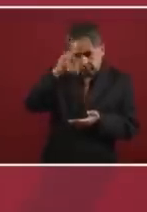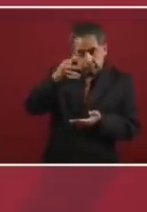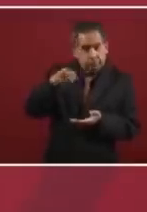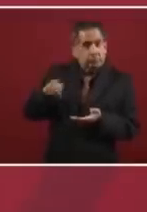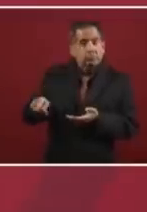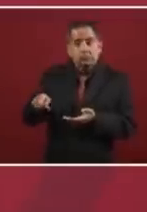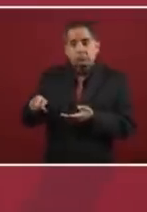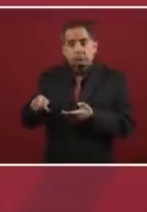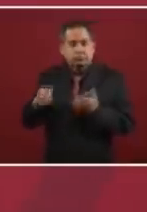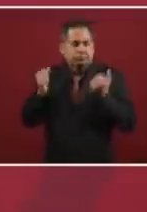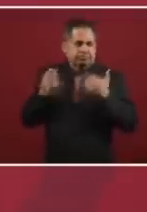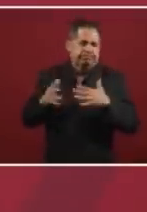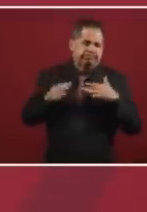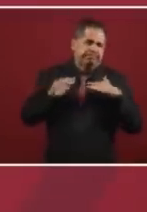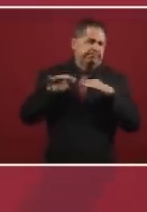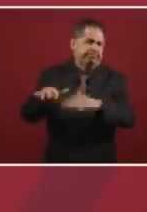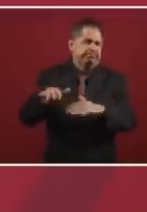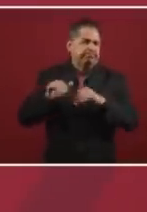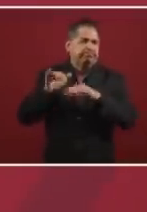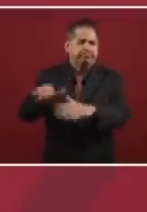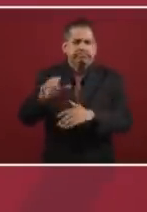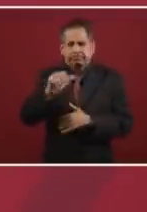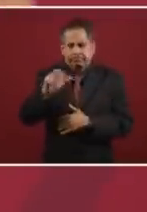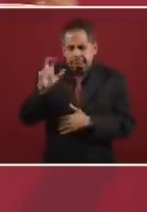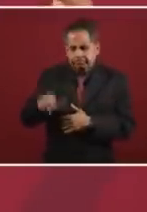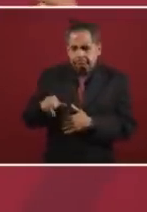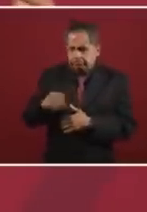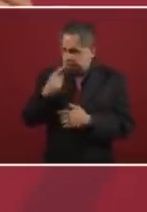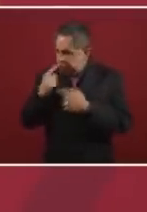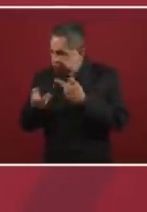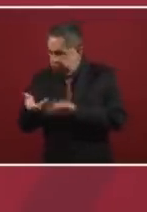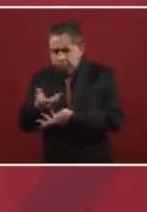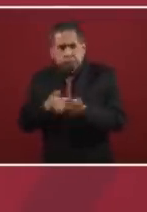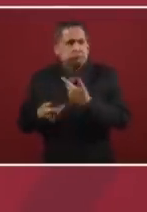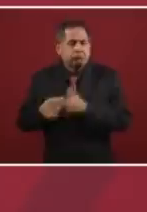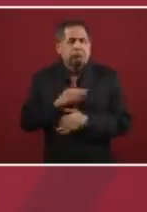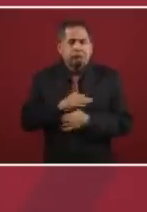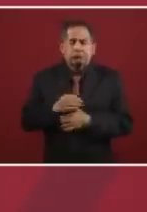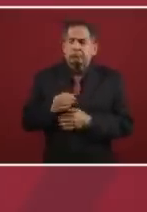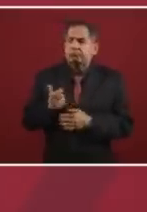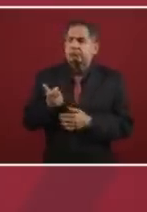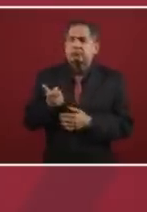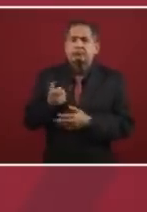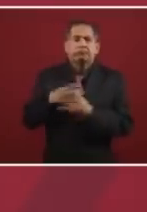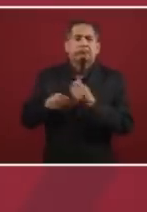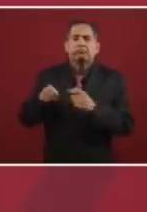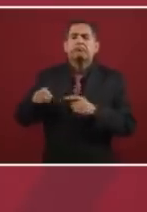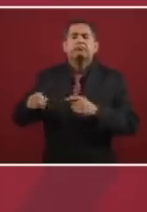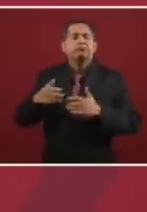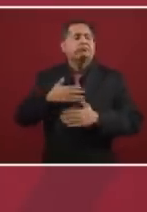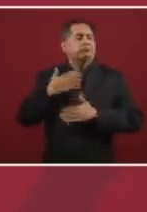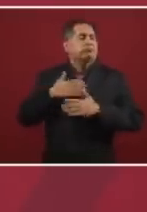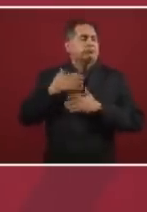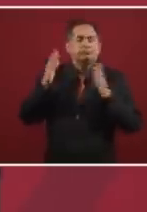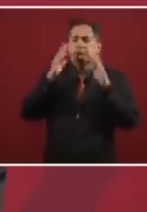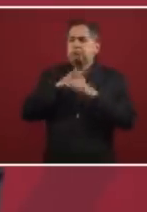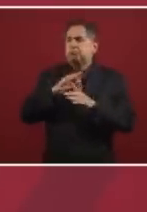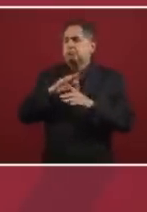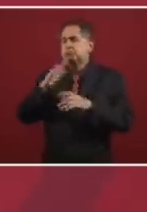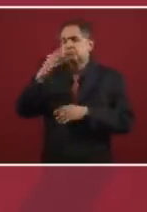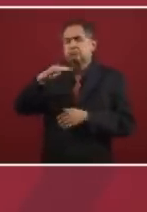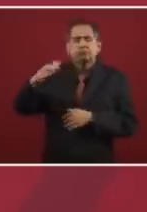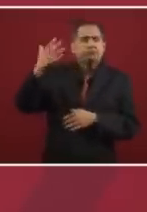que llega a cancún y que pueda no solo disfrutar de sol y